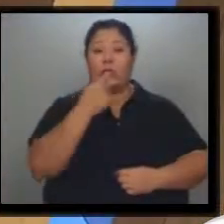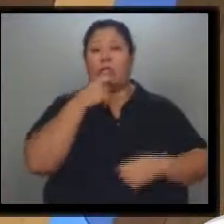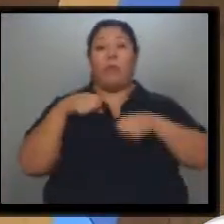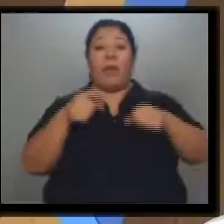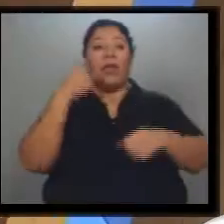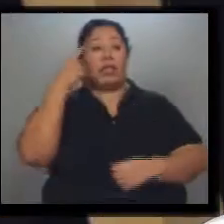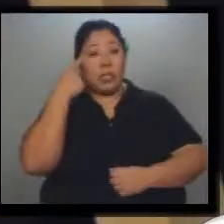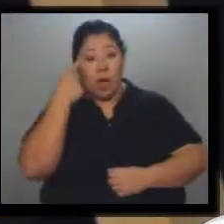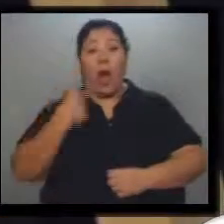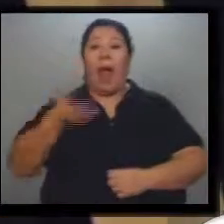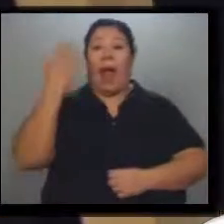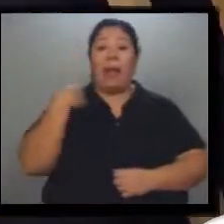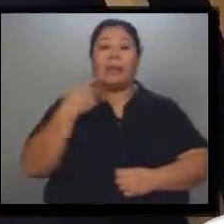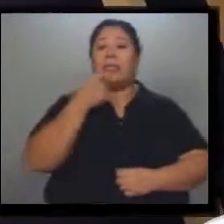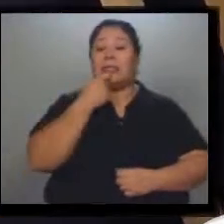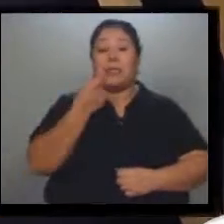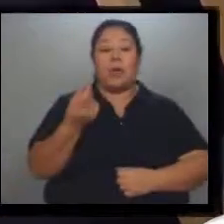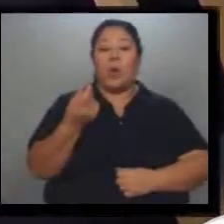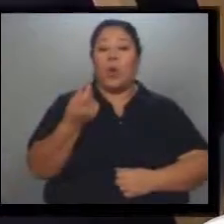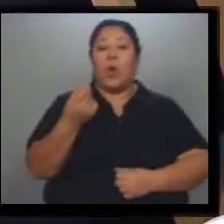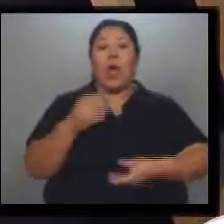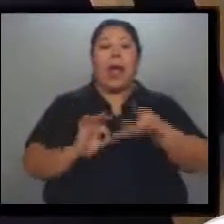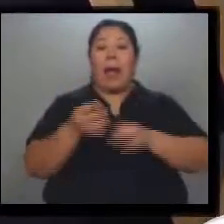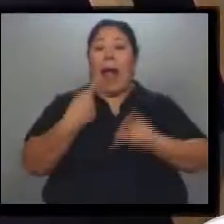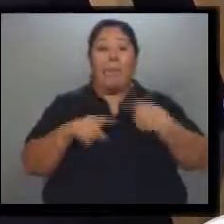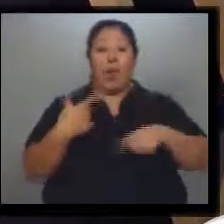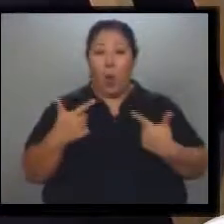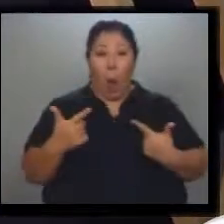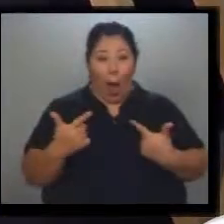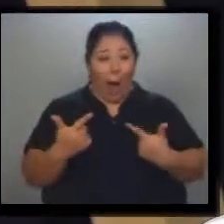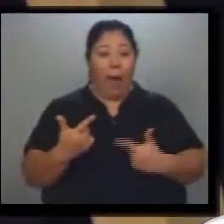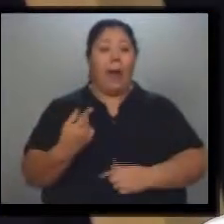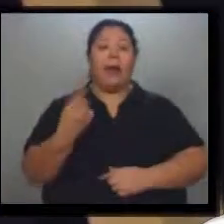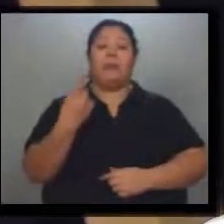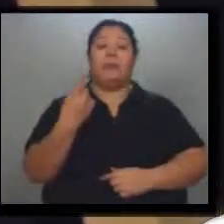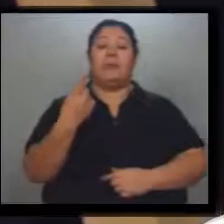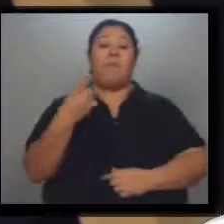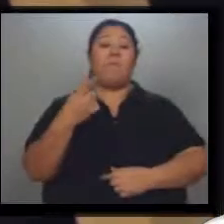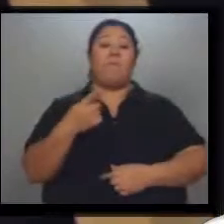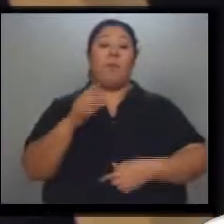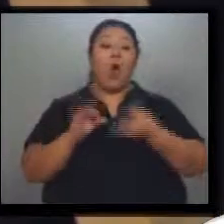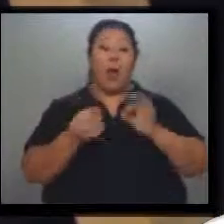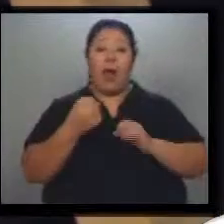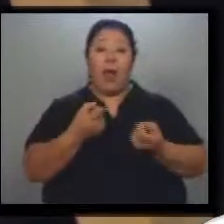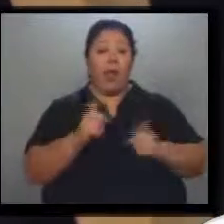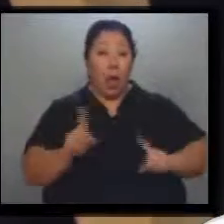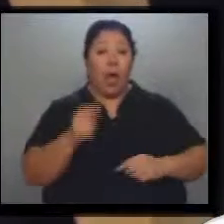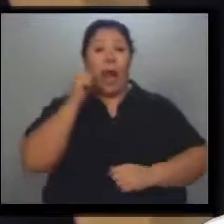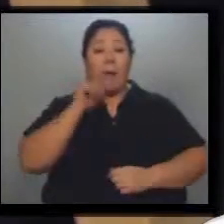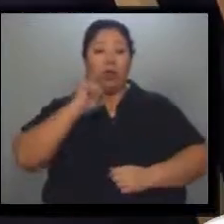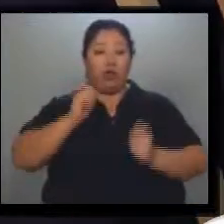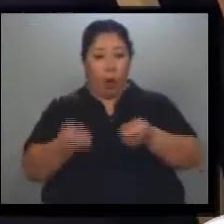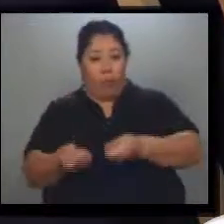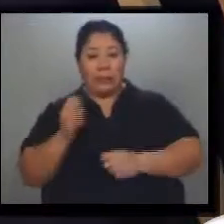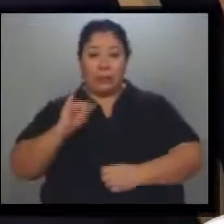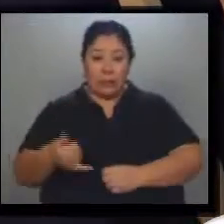un caramelo solo te dan. No. Mira, Mariano, la gente no lo puede creer. 40 mil pesos por año. No puede ser. Pero se lo vamos a